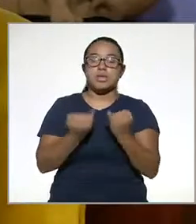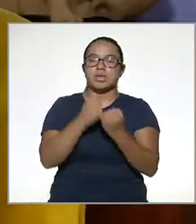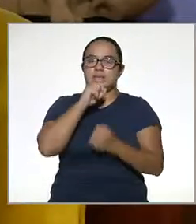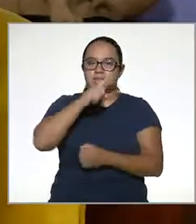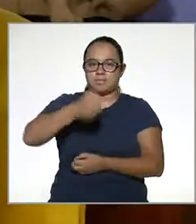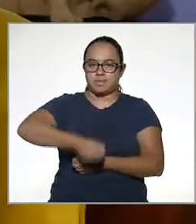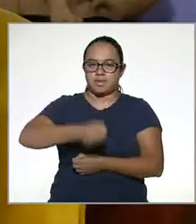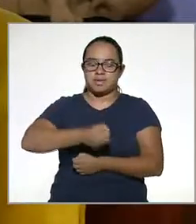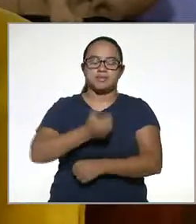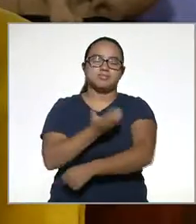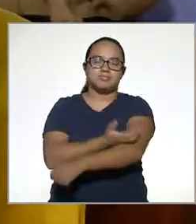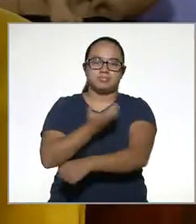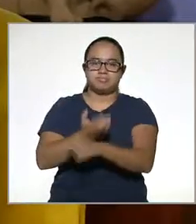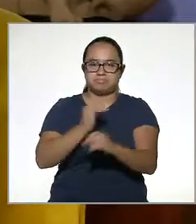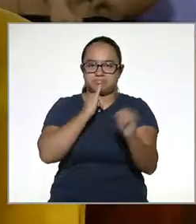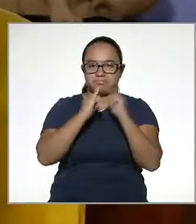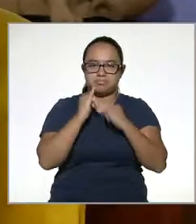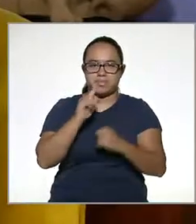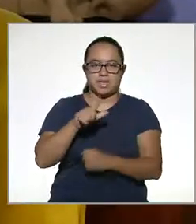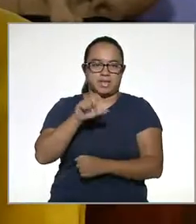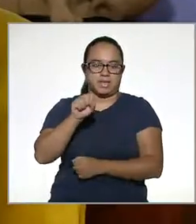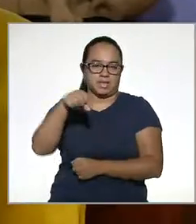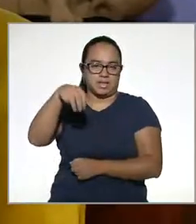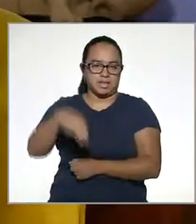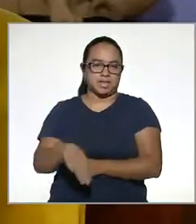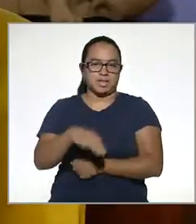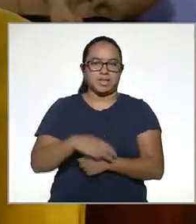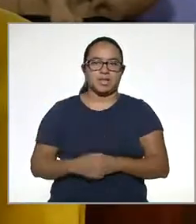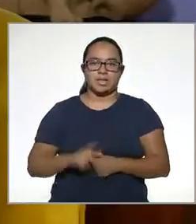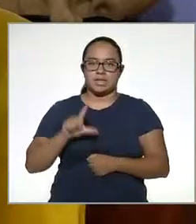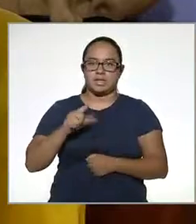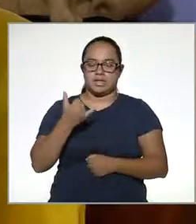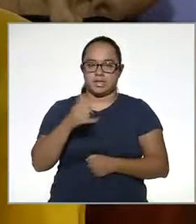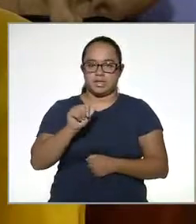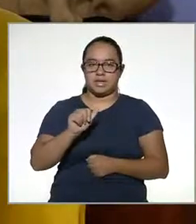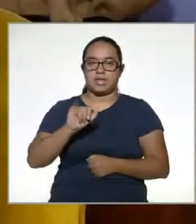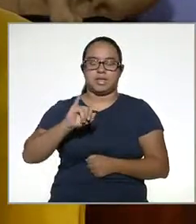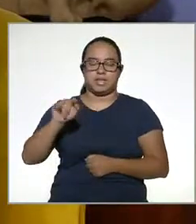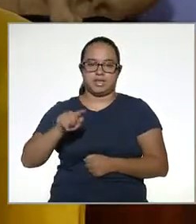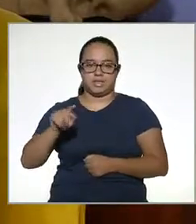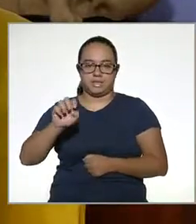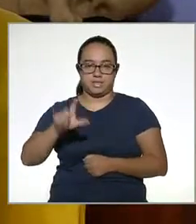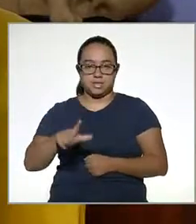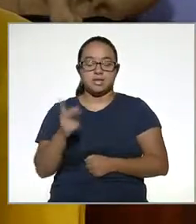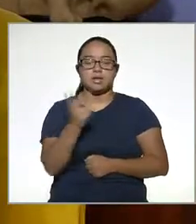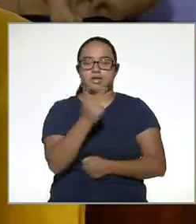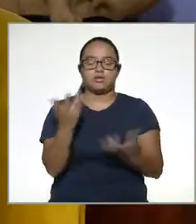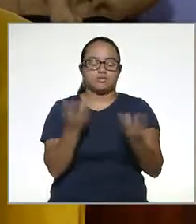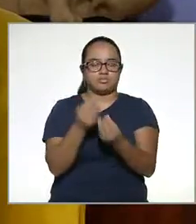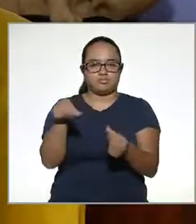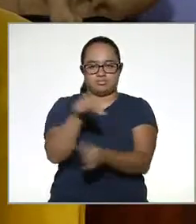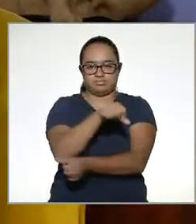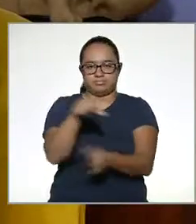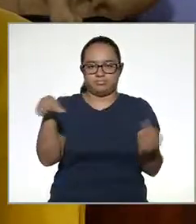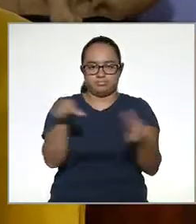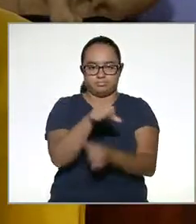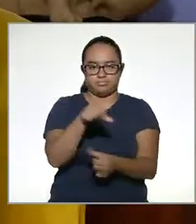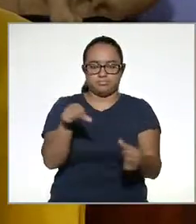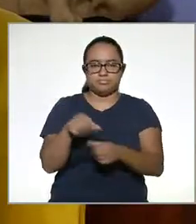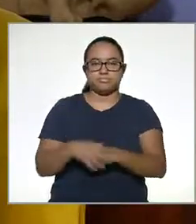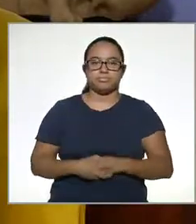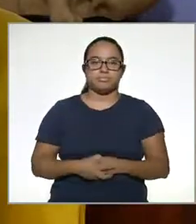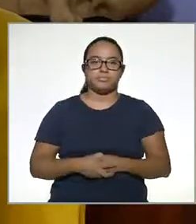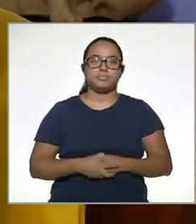con mucho gusto a nuestras compañeras e intérpretes de la lengua de señas mexicana, Lía Badillo e Istiel Caneda, quienes van a estar alternando a lo largo de esta